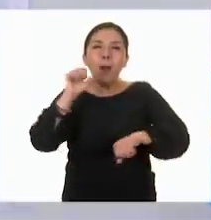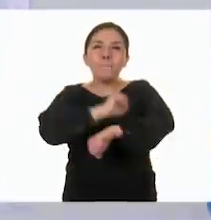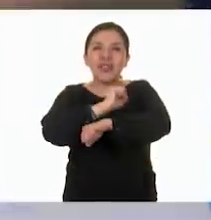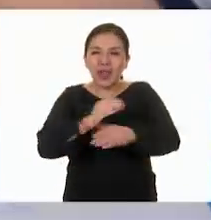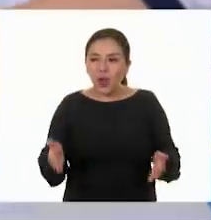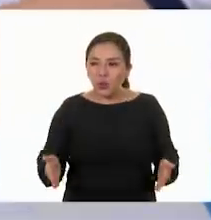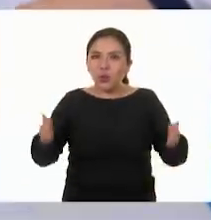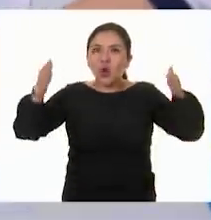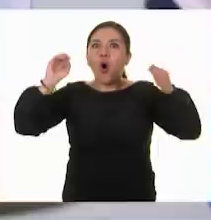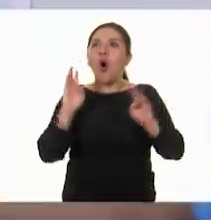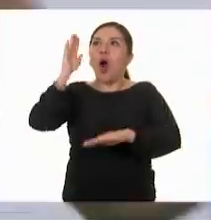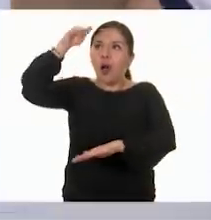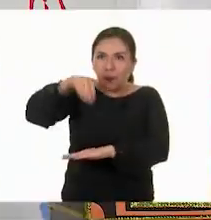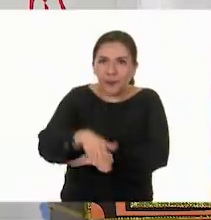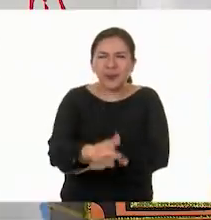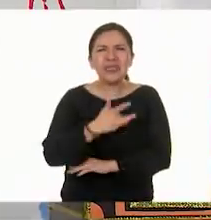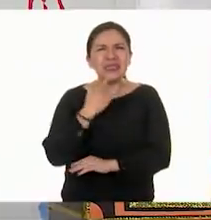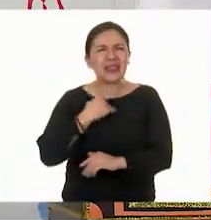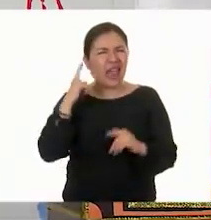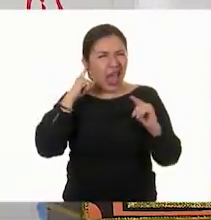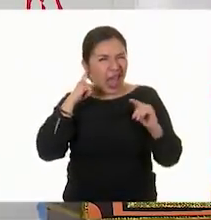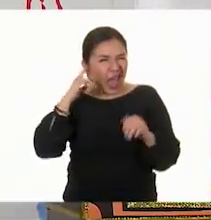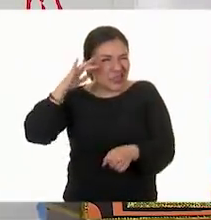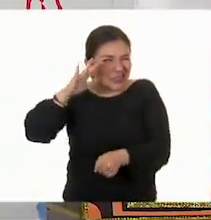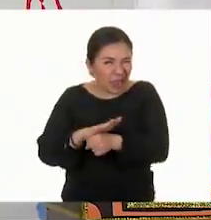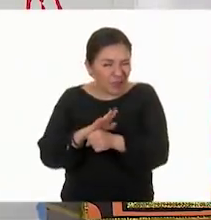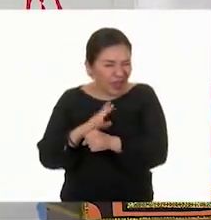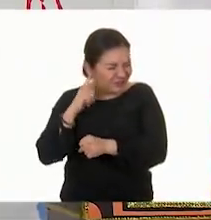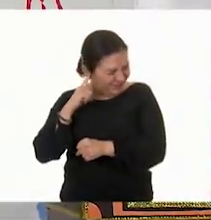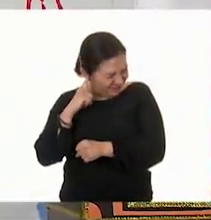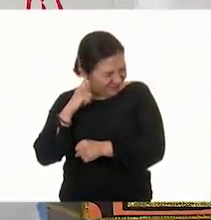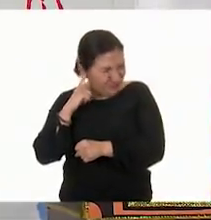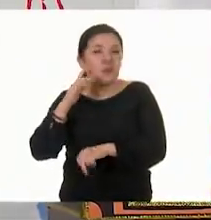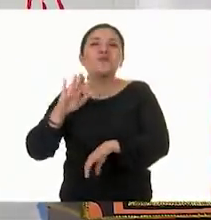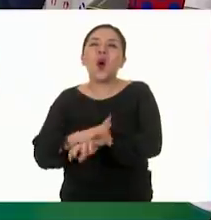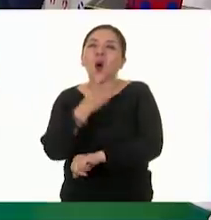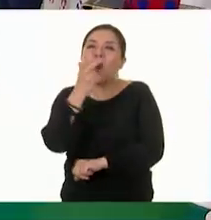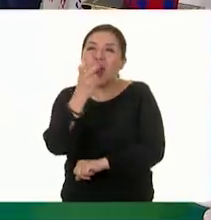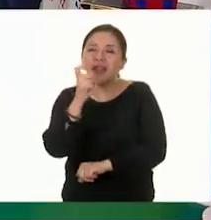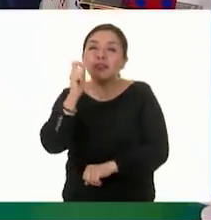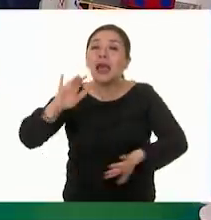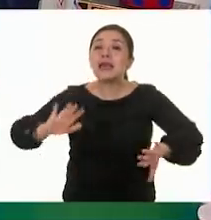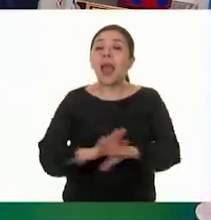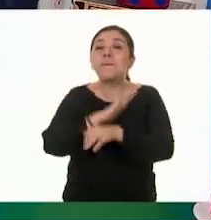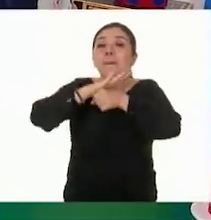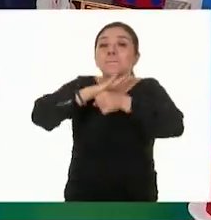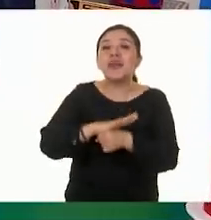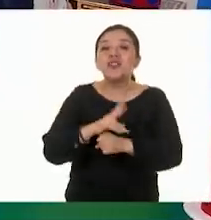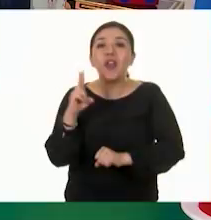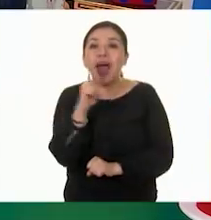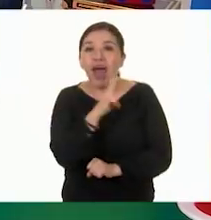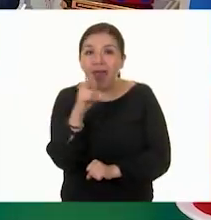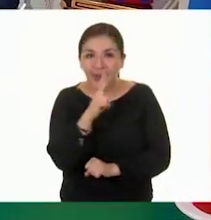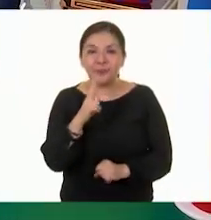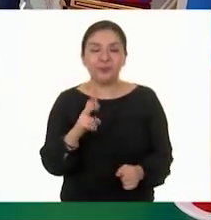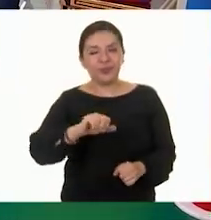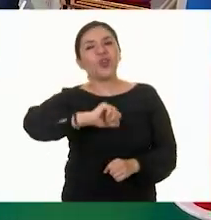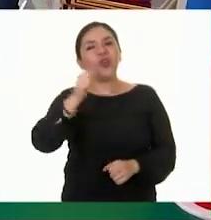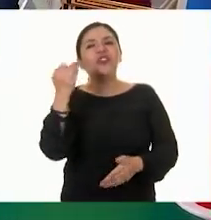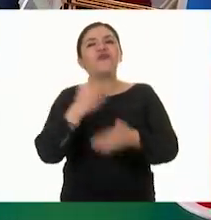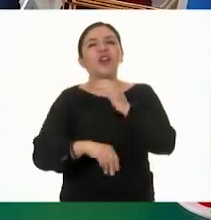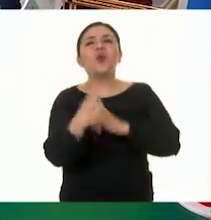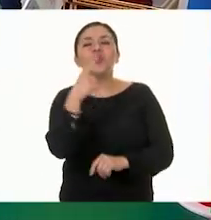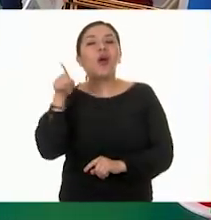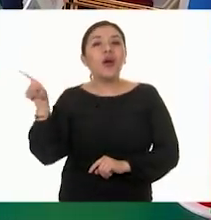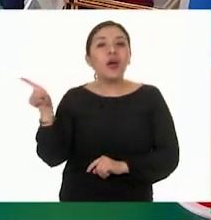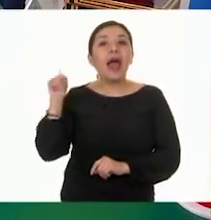haces una subidita, sientes cómo se te tapan los oídos, pero es por ese cambio de presión de aire. Y nos queda uno, ¿qué tarjeta te